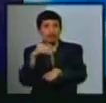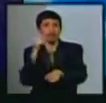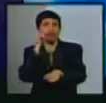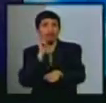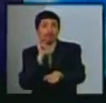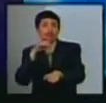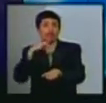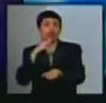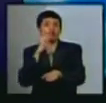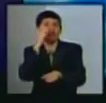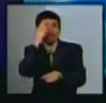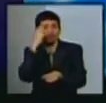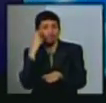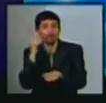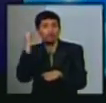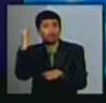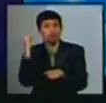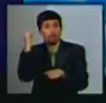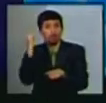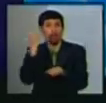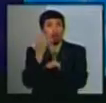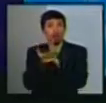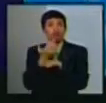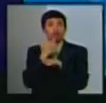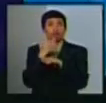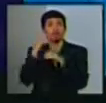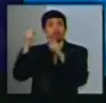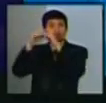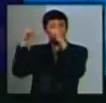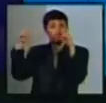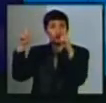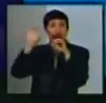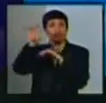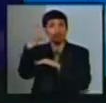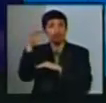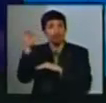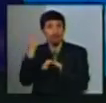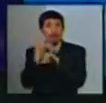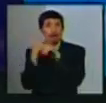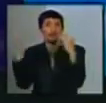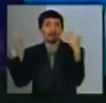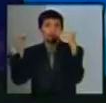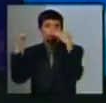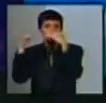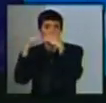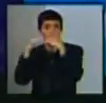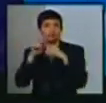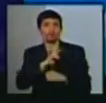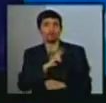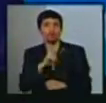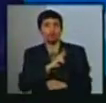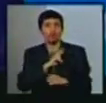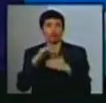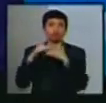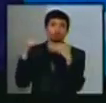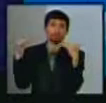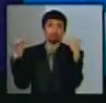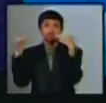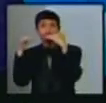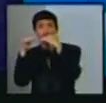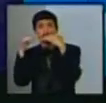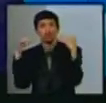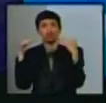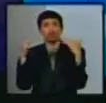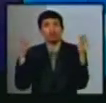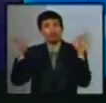Copiapó se presentará soleado, en contraste La Serena tendrá abundantes nubes. Valparaíso variará de nublado a parcial, los valles